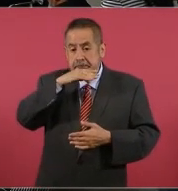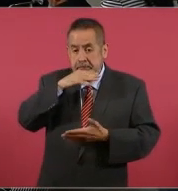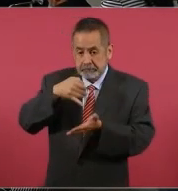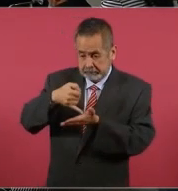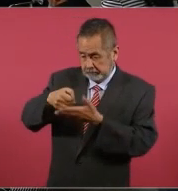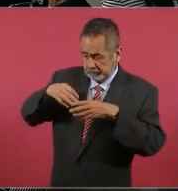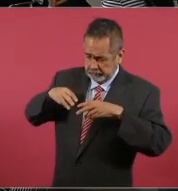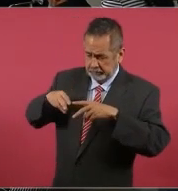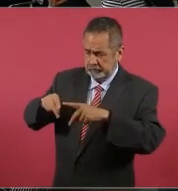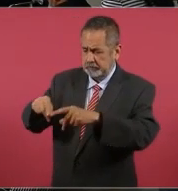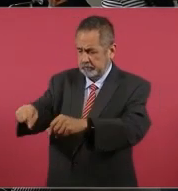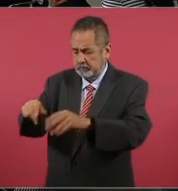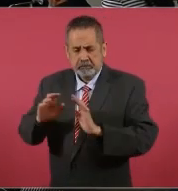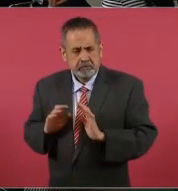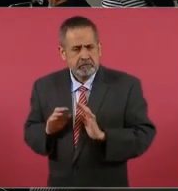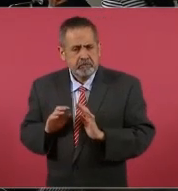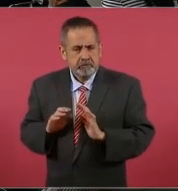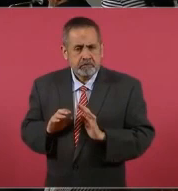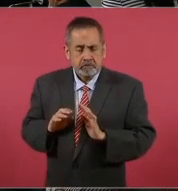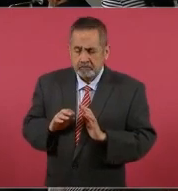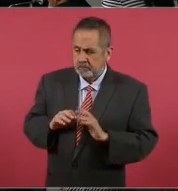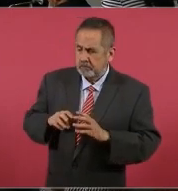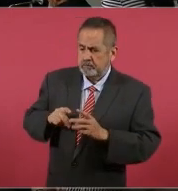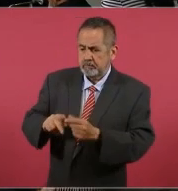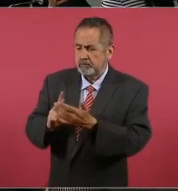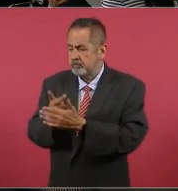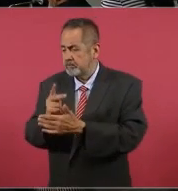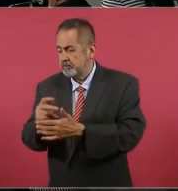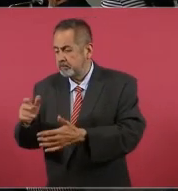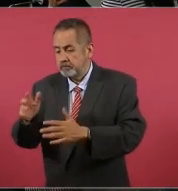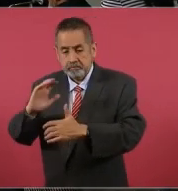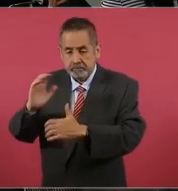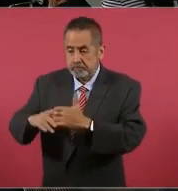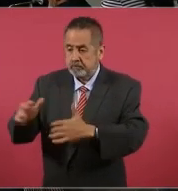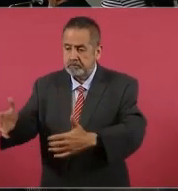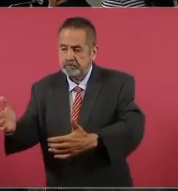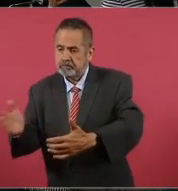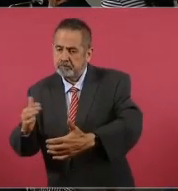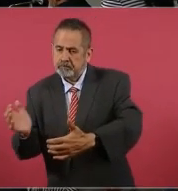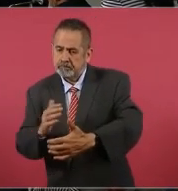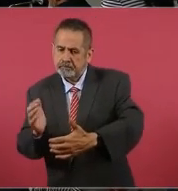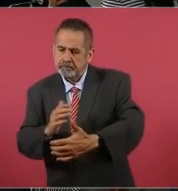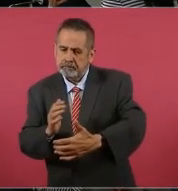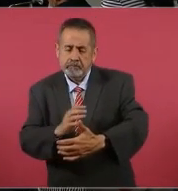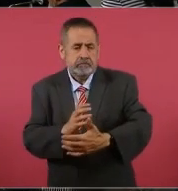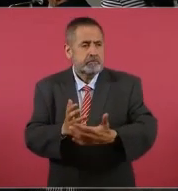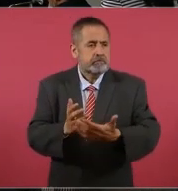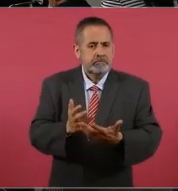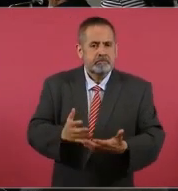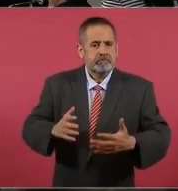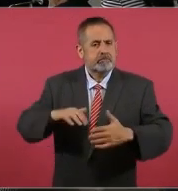y se guardaba en trojes en la misma milpa